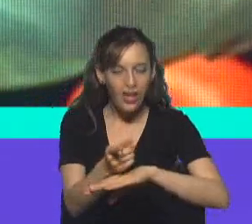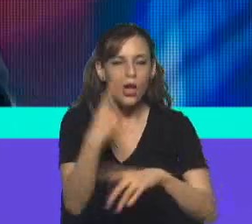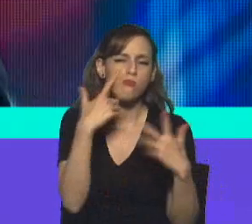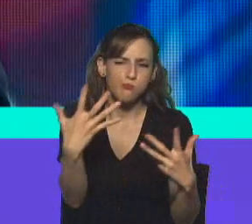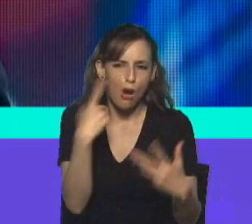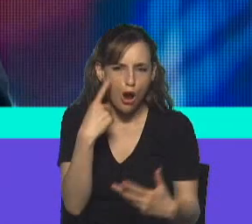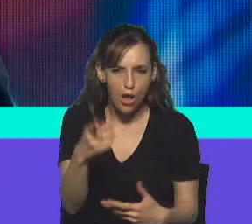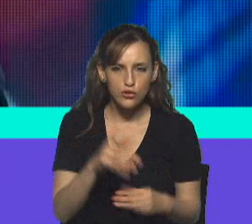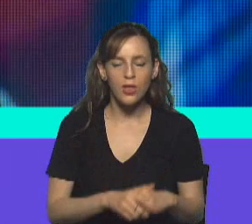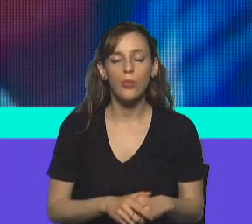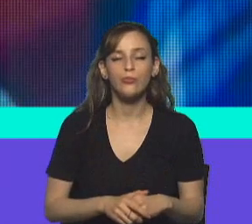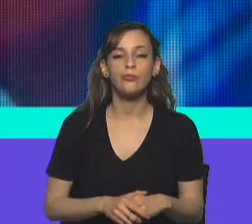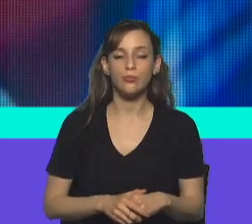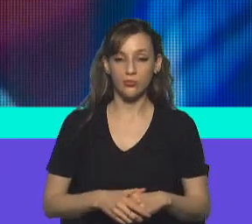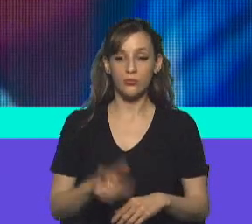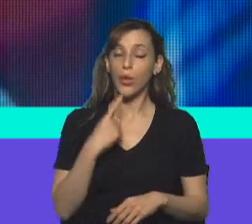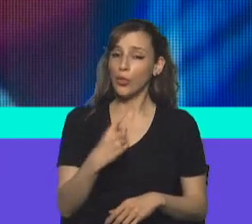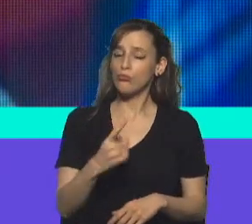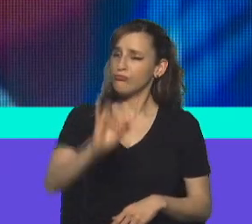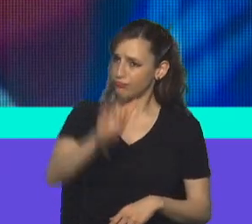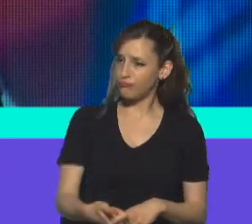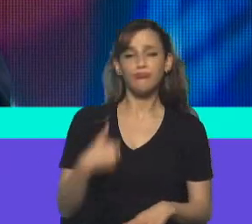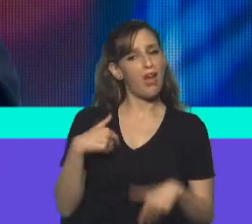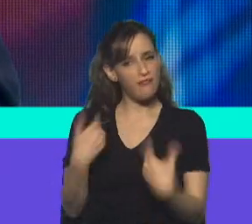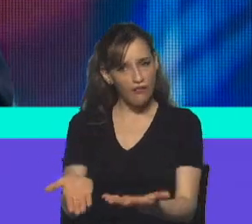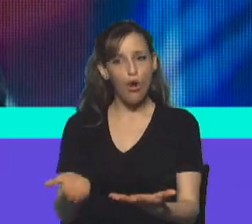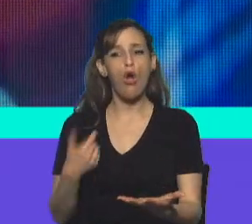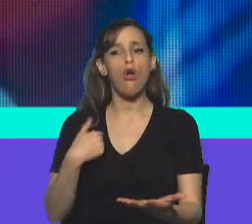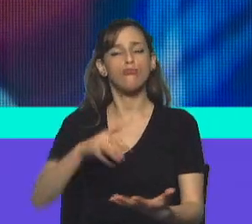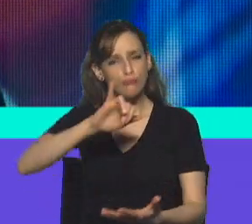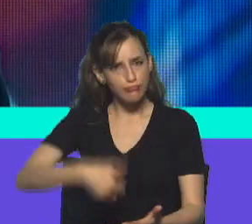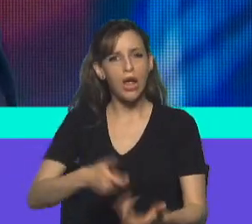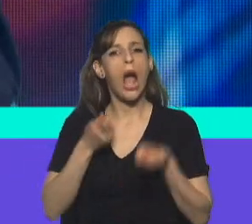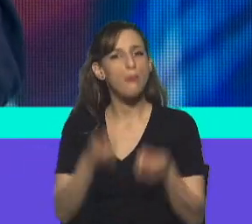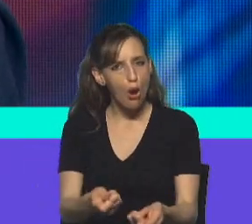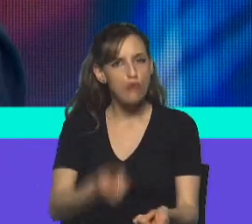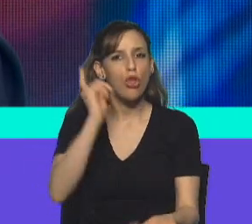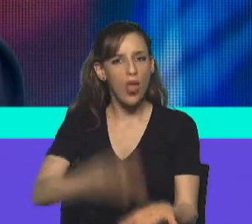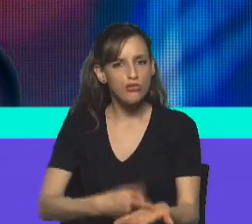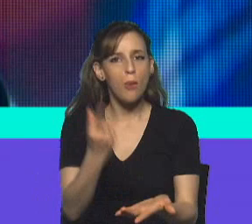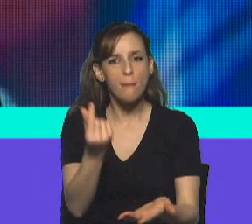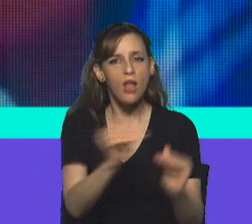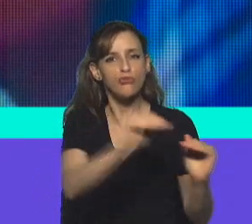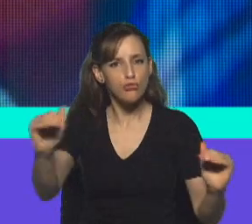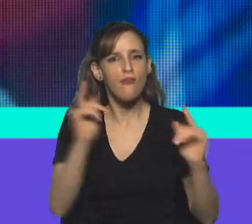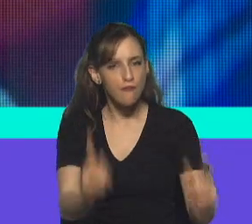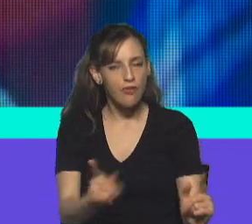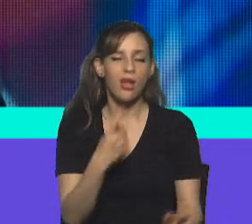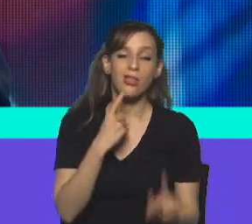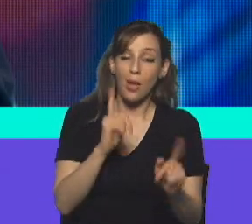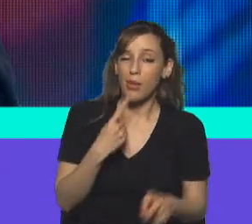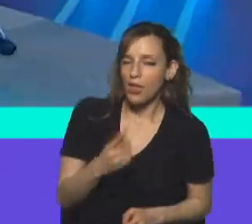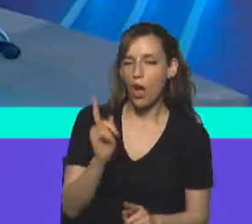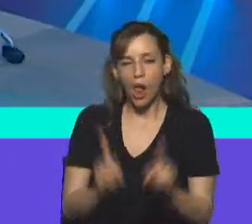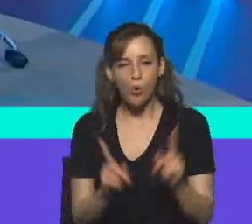claro no solo dijo que él apoya las medidas que apoya el tema del congelamiento sino que además dijo empresas que se están abusando con el